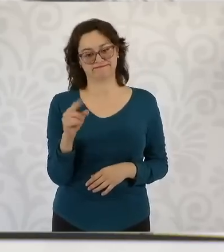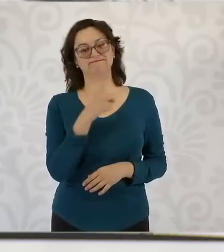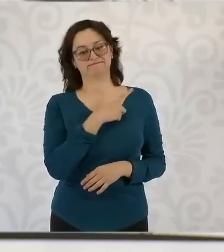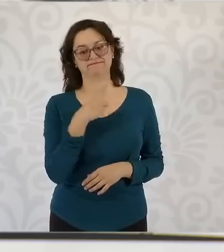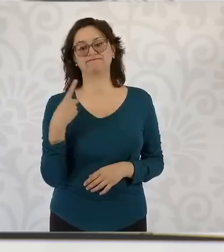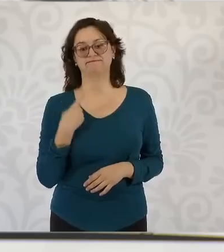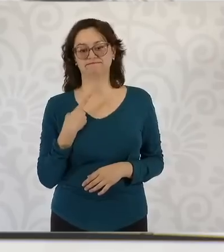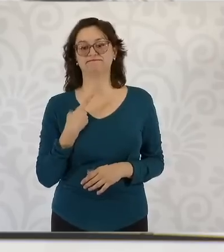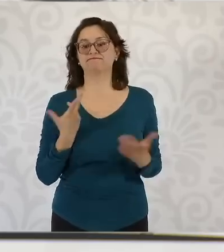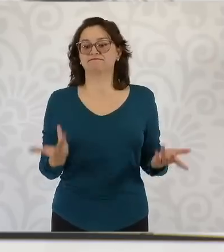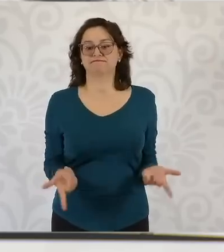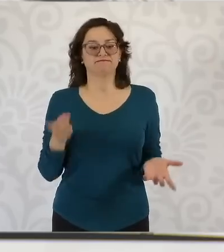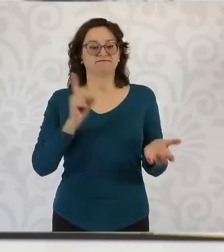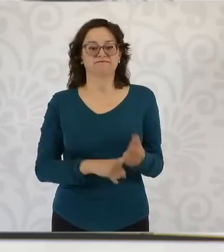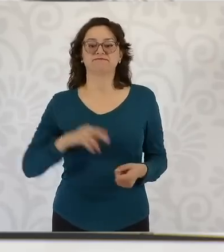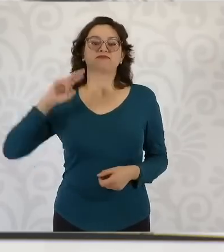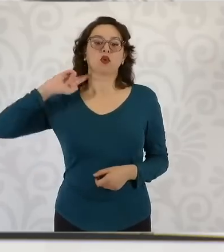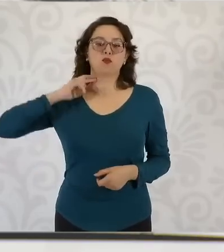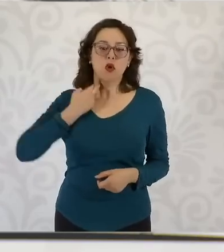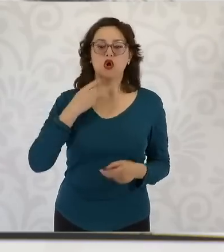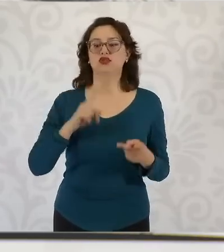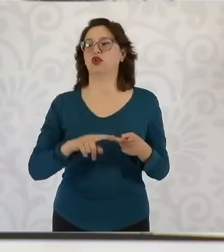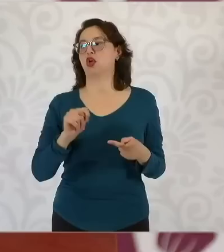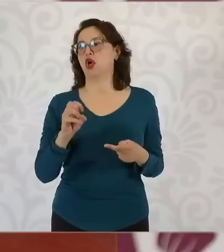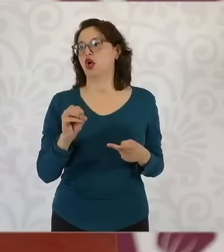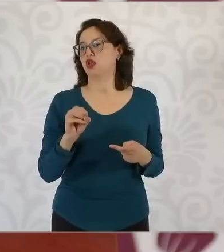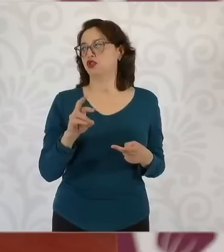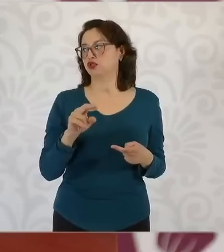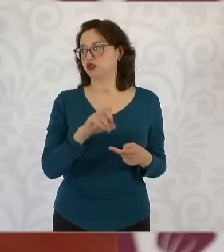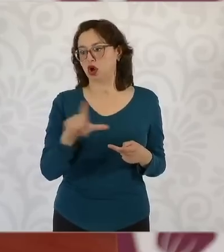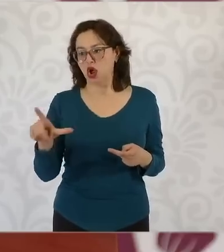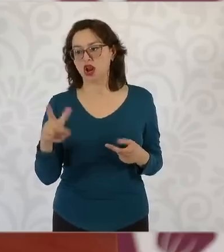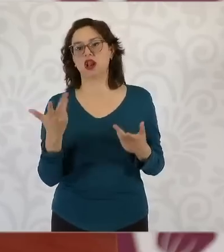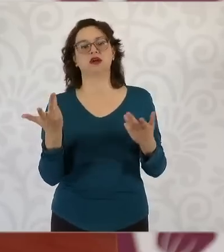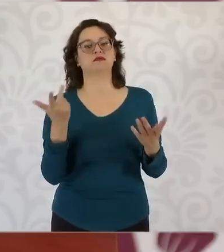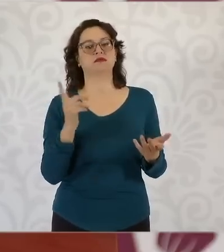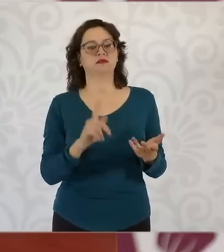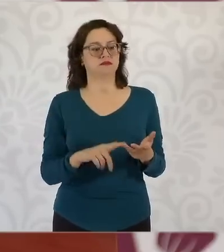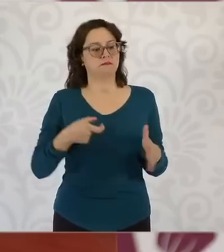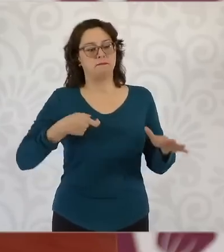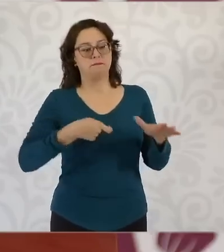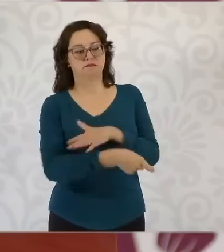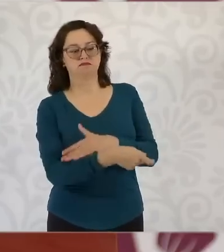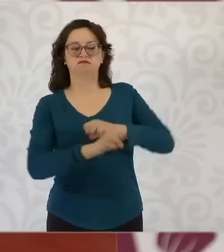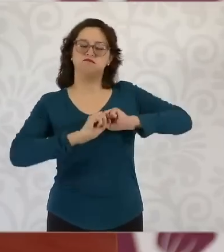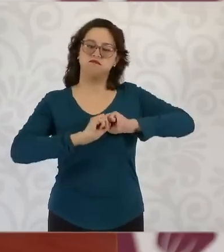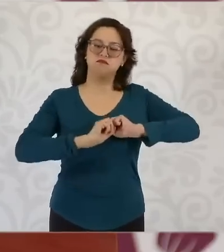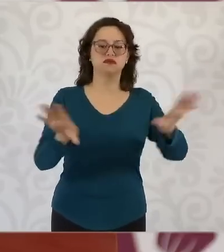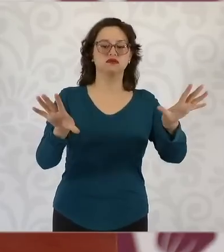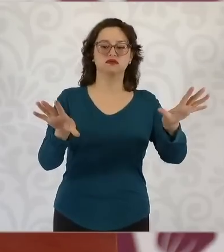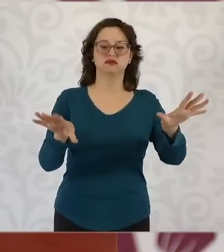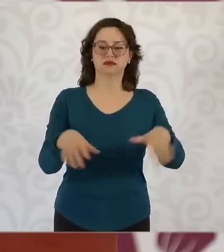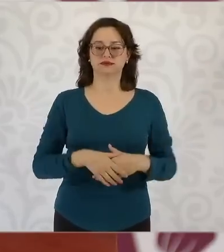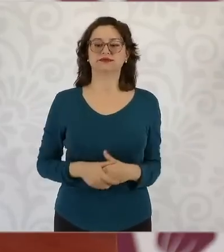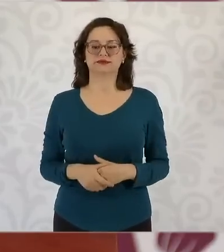pues son robots o personas que ya tienen sus redes, en donde alguien les paga y de inmediato